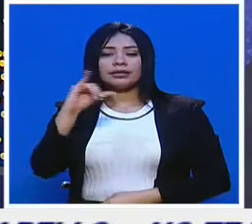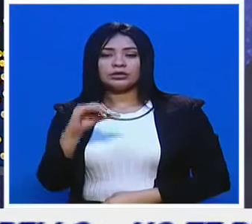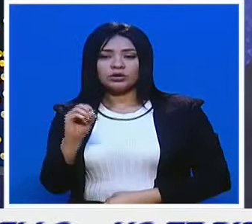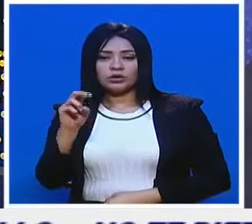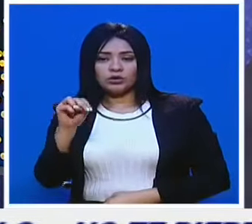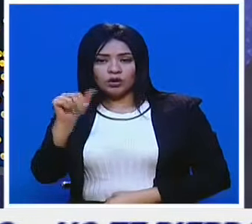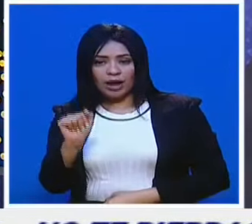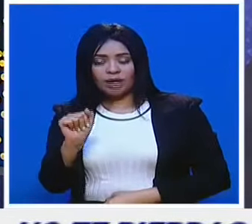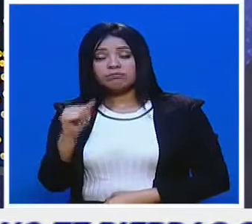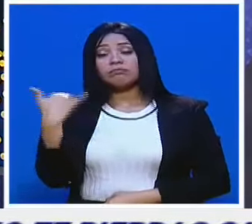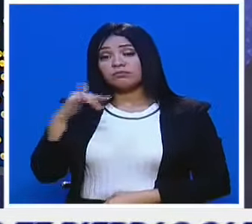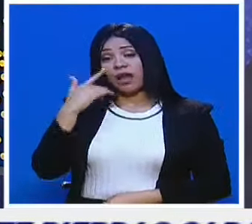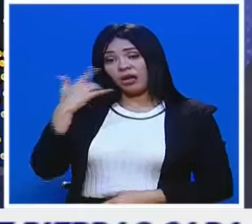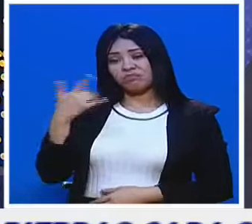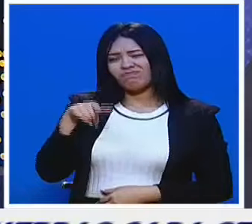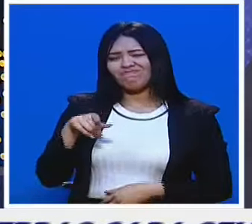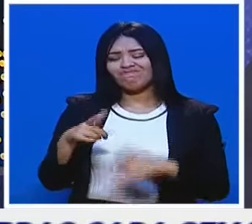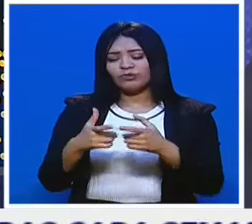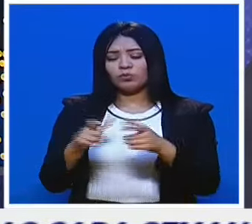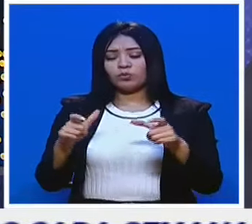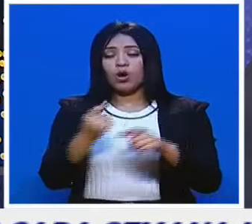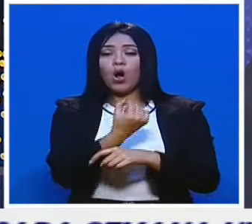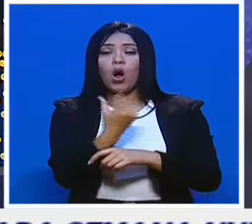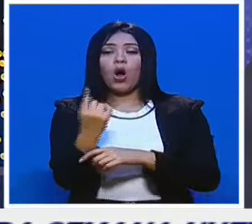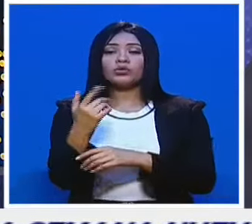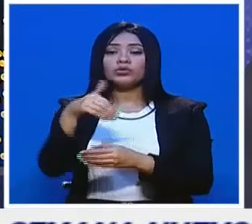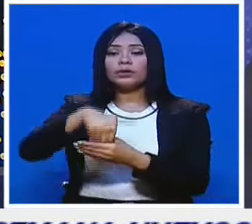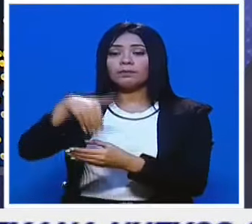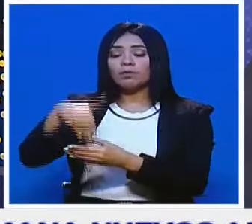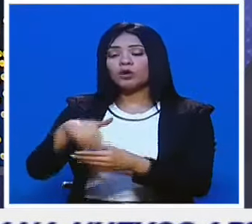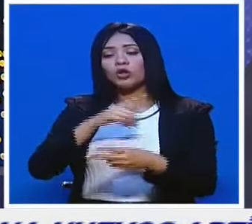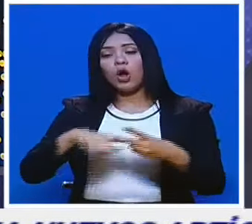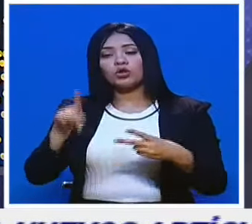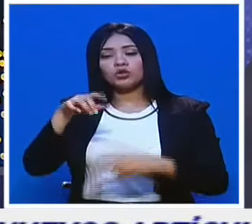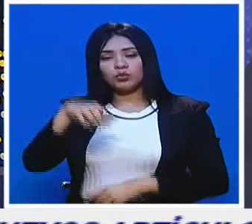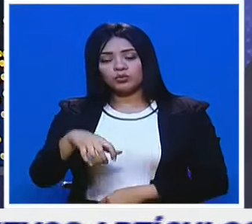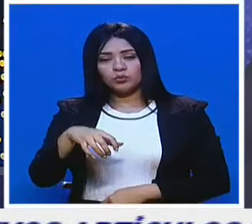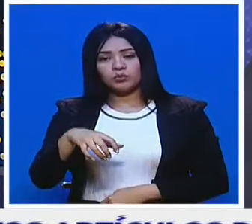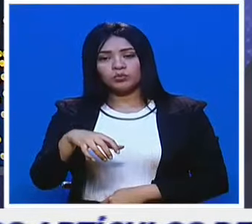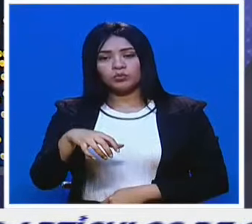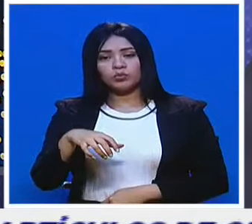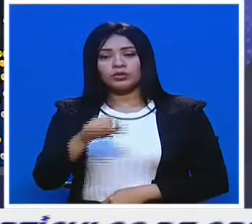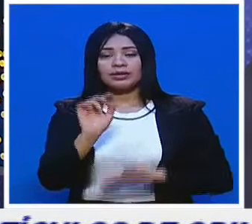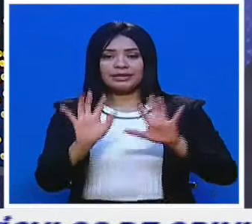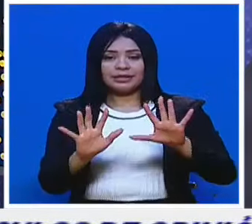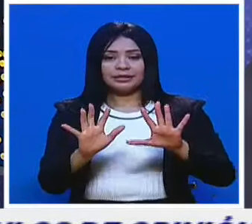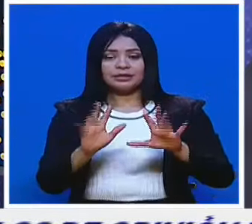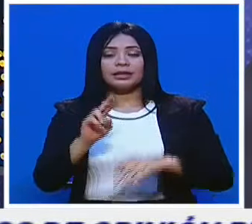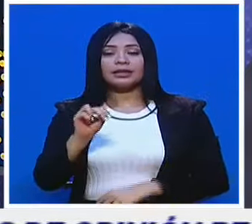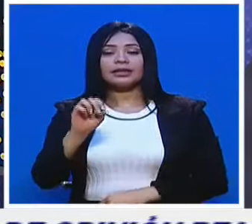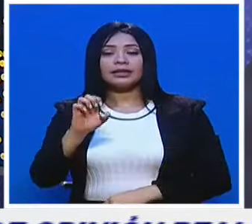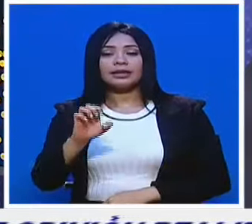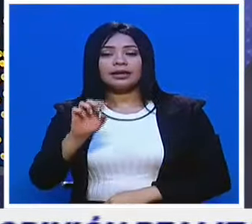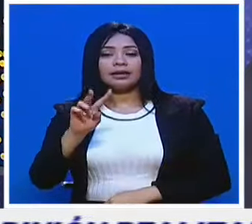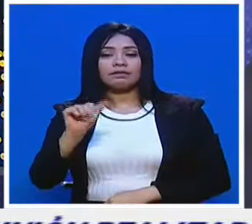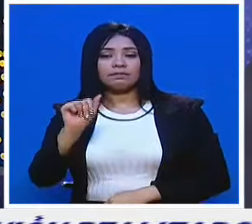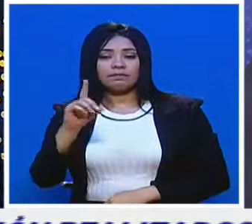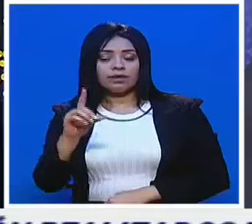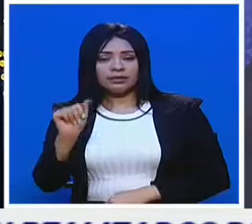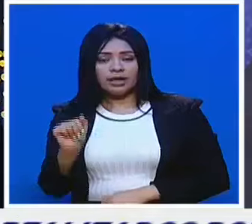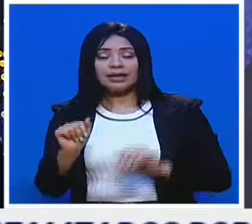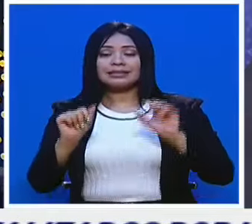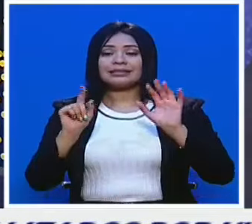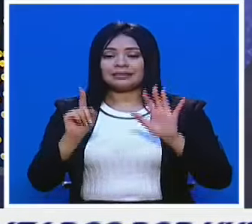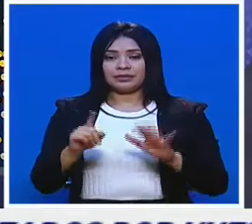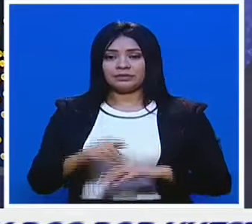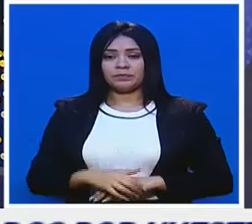que Arizona representa 11 votos, Wisconsin con 10 y Nevada con 6. El que